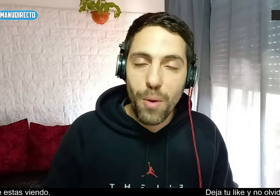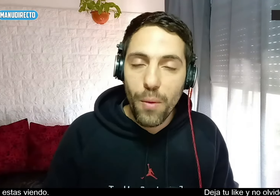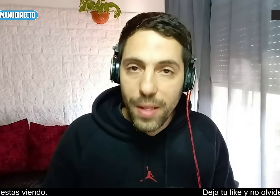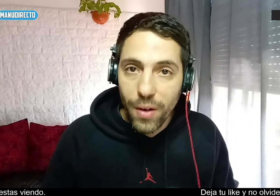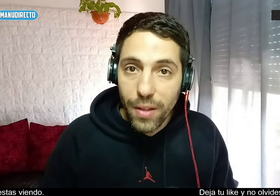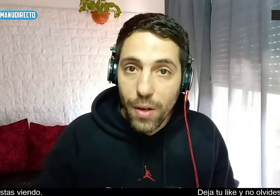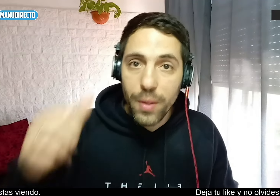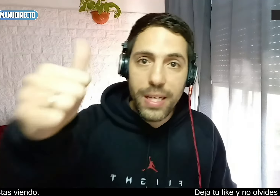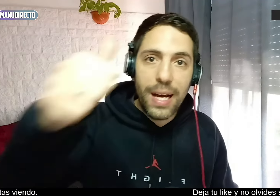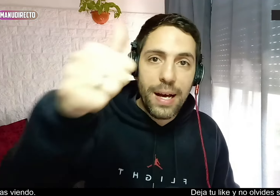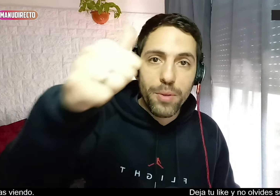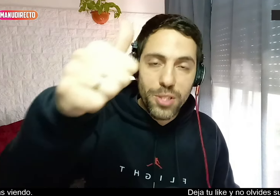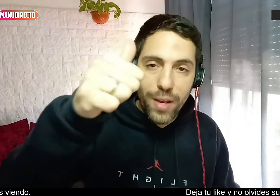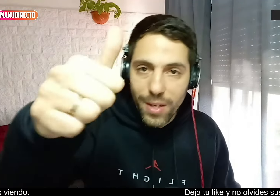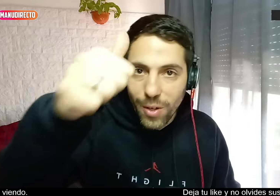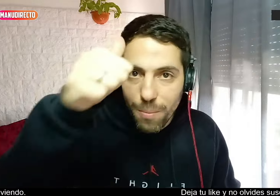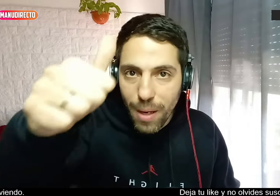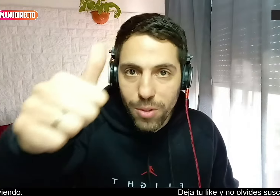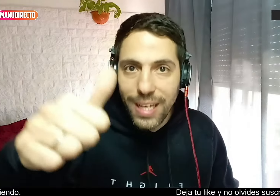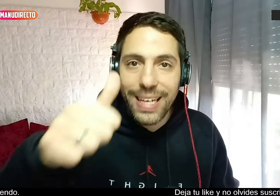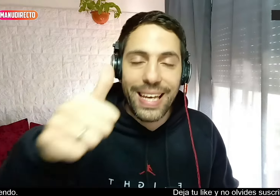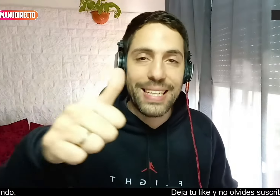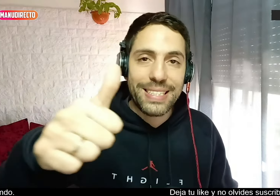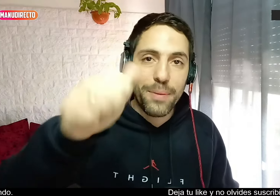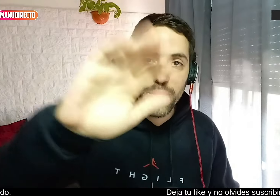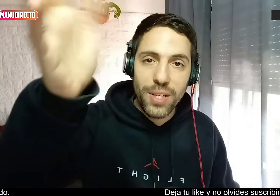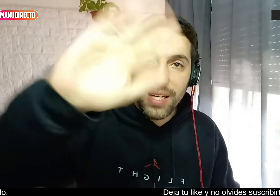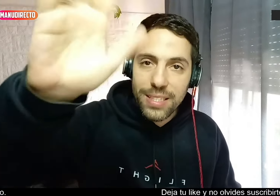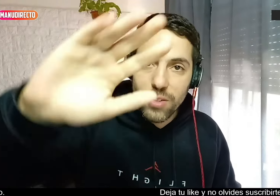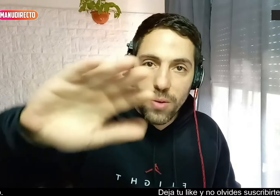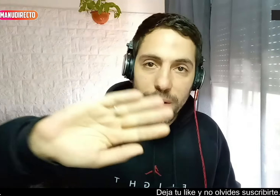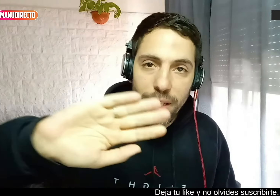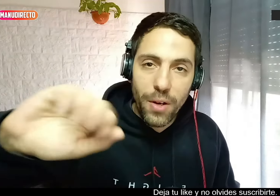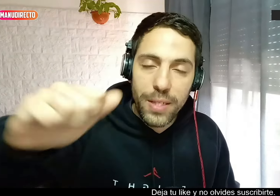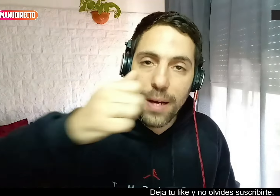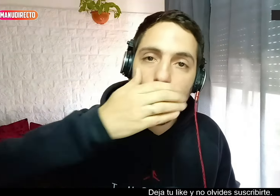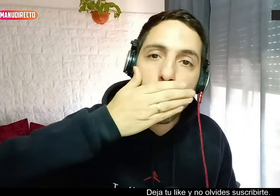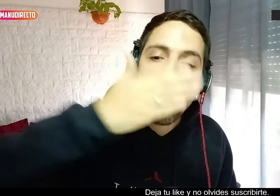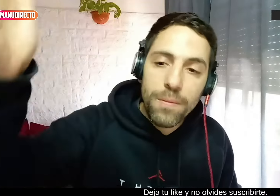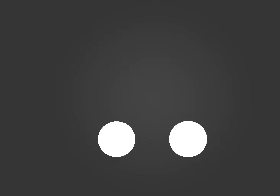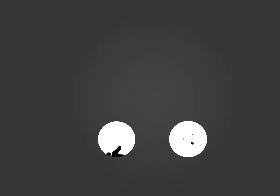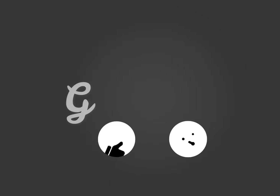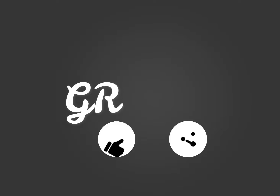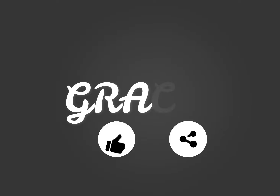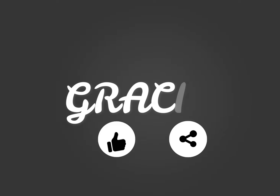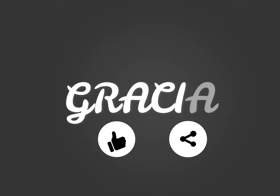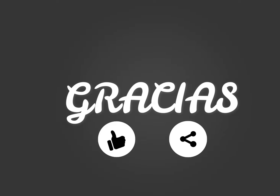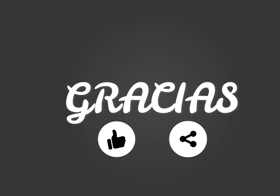próximo video. Que Dios los bendiga. Apóyenlo ahí con un me gusta, que es gratis, amigos. Chau, chau. Que Dios los bendiga.